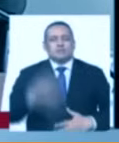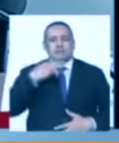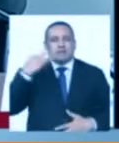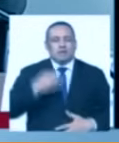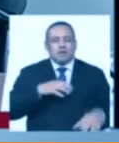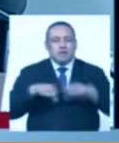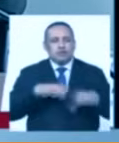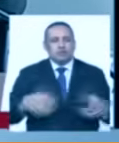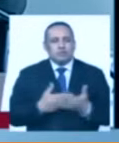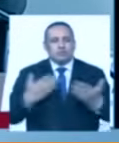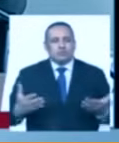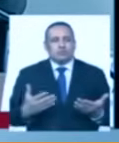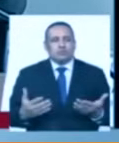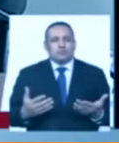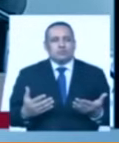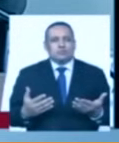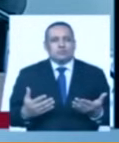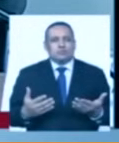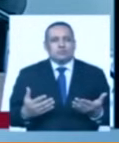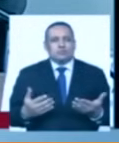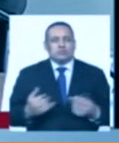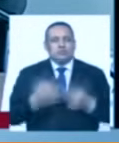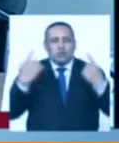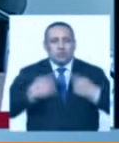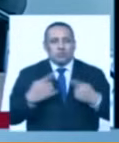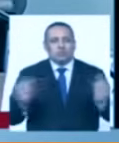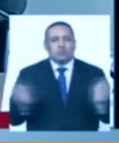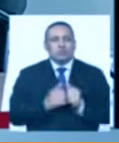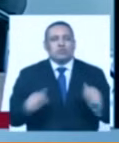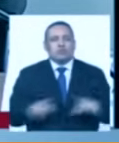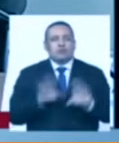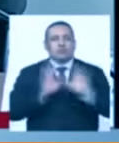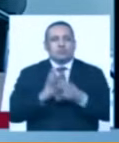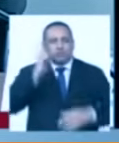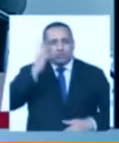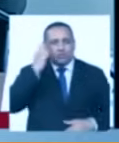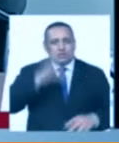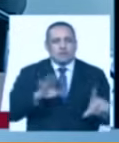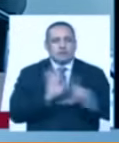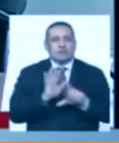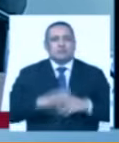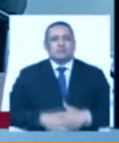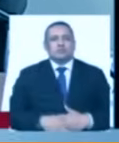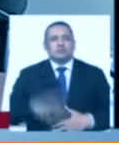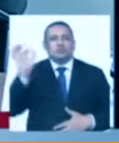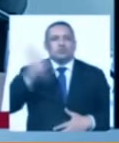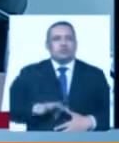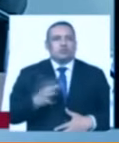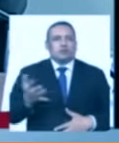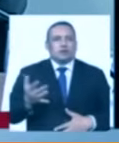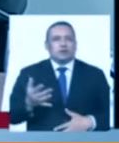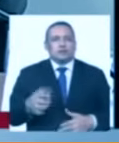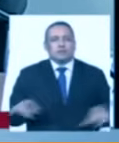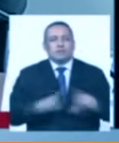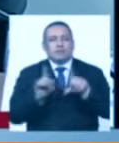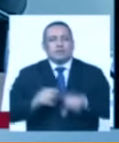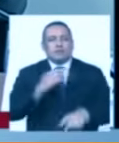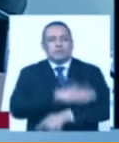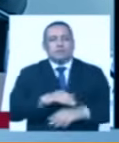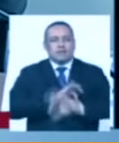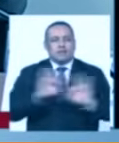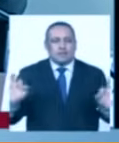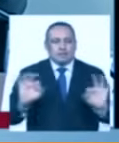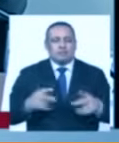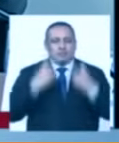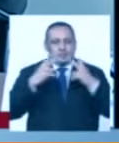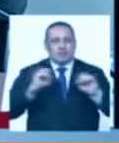lo he realizado de acuerdo a la Constitución y a la ley. Nunca para favorecer a nadie.